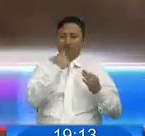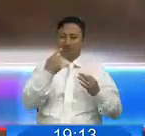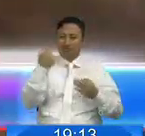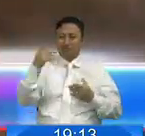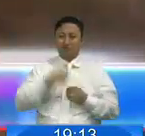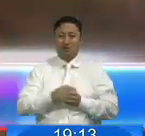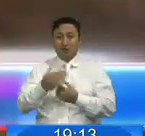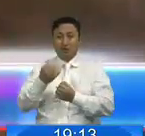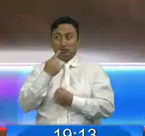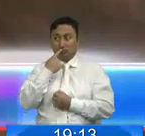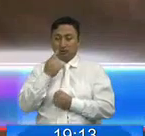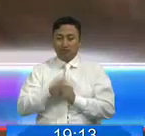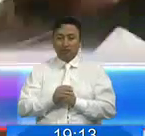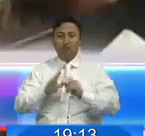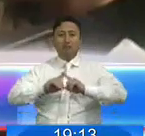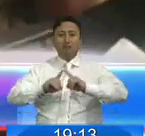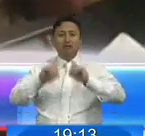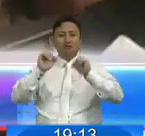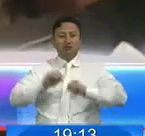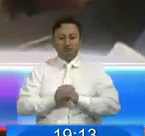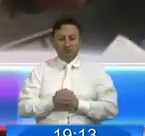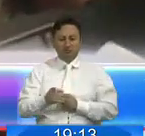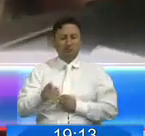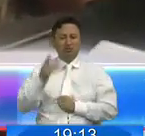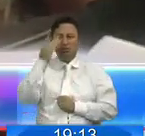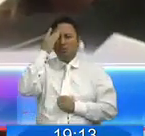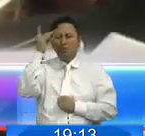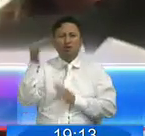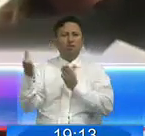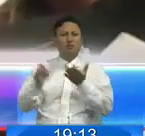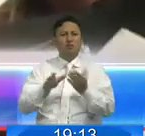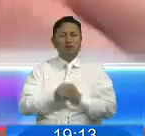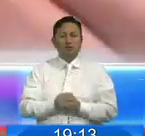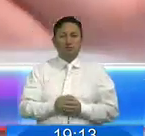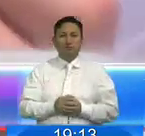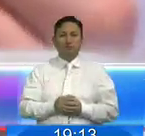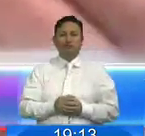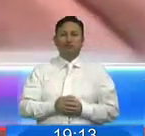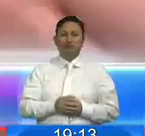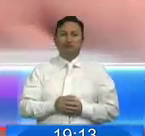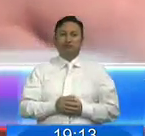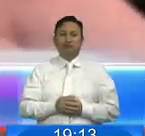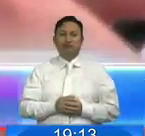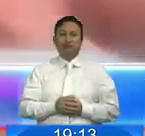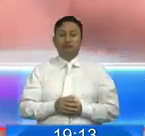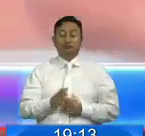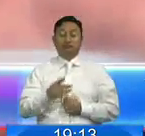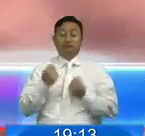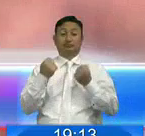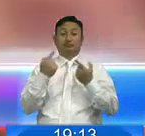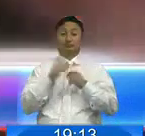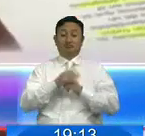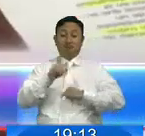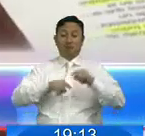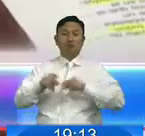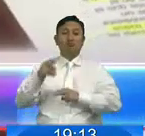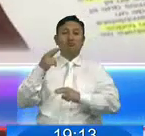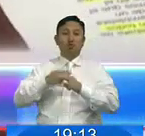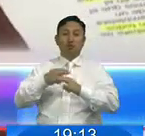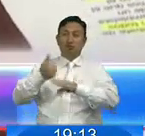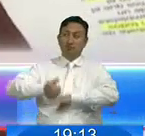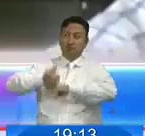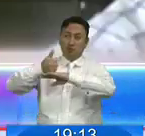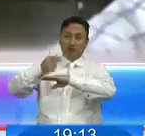pero sí refuerza sus sospechas de los oscuros intereses tras la muerte del exjefe de la FAE. Y además, sorprende la omisión de ciertos nombres de